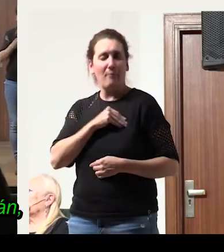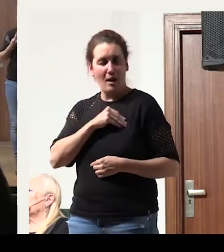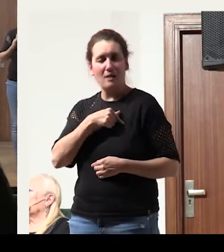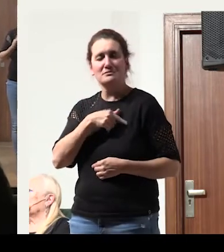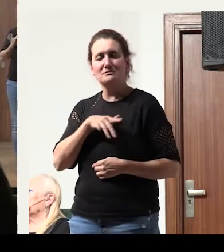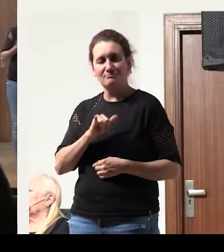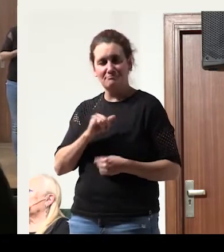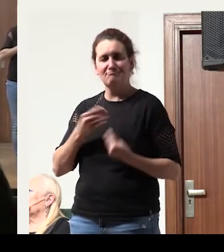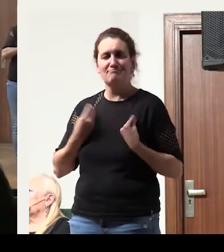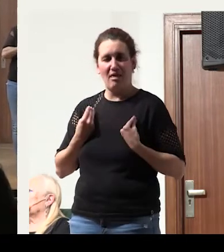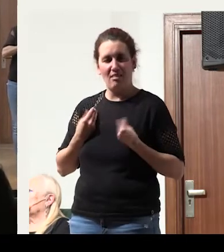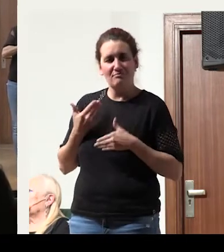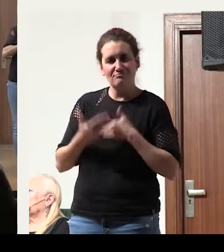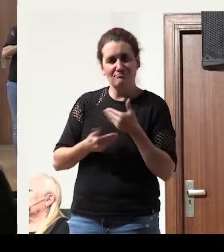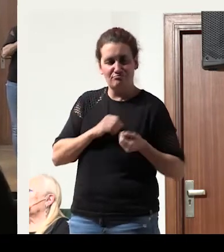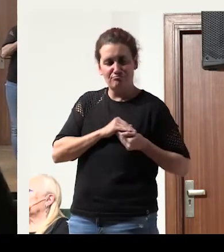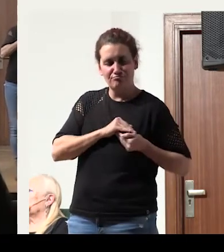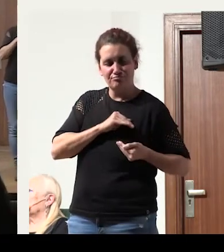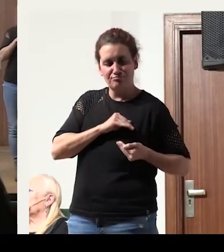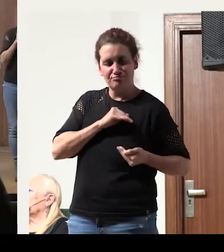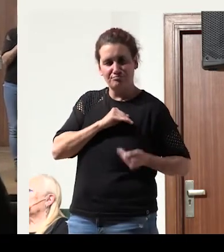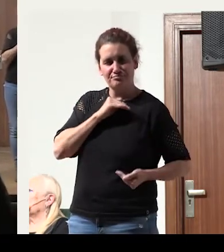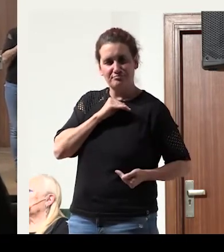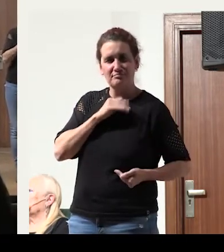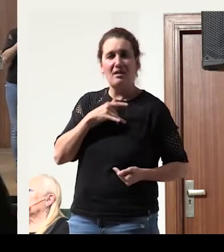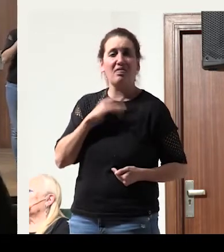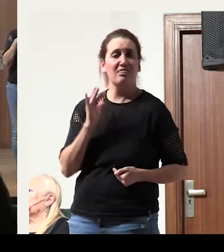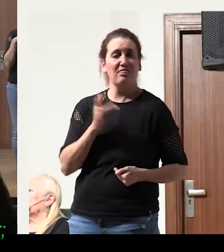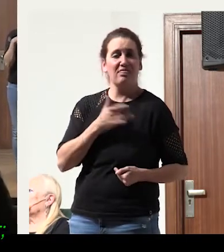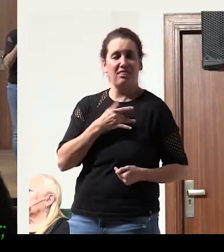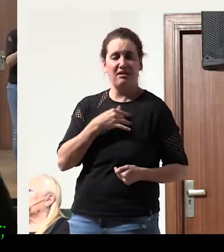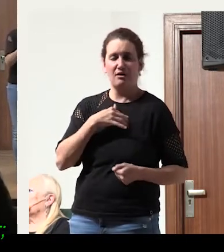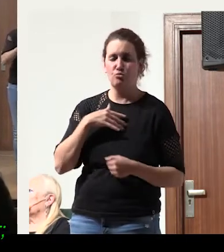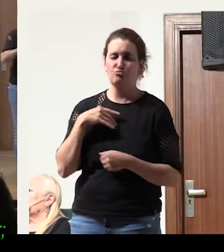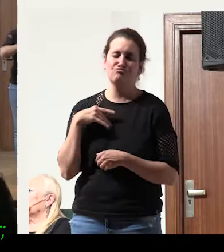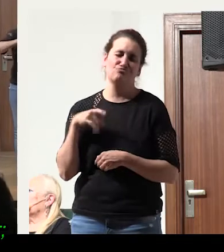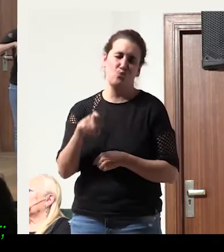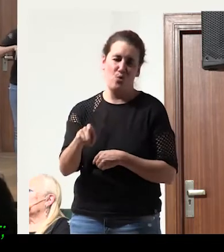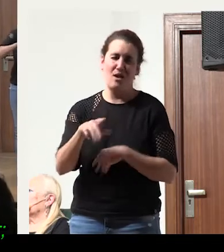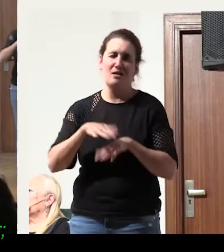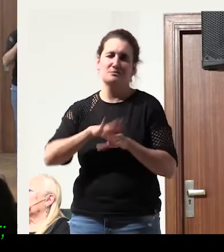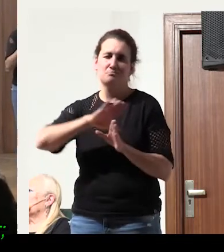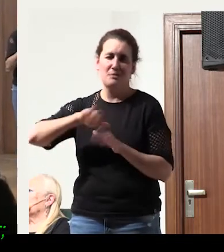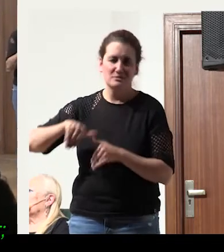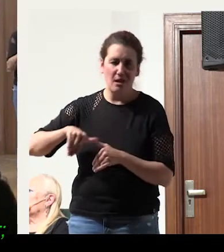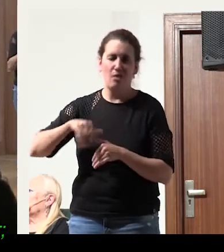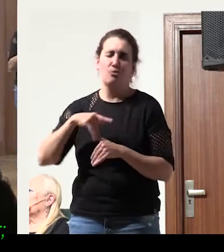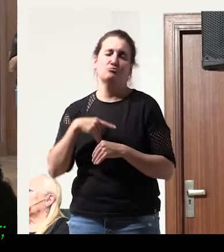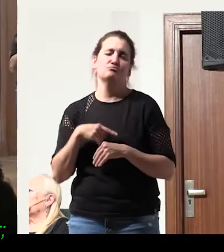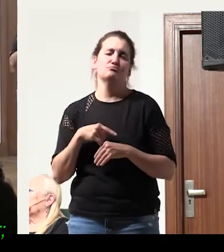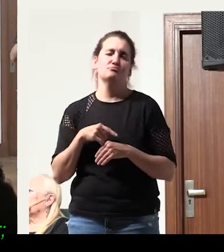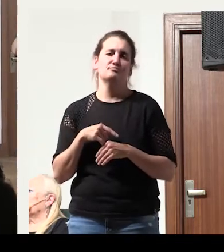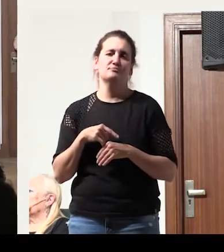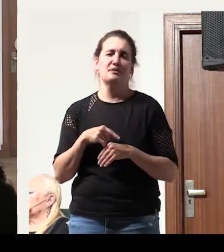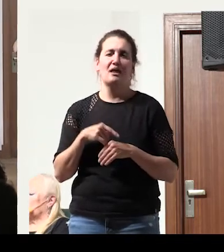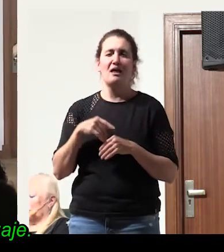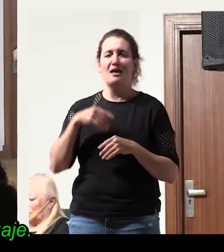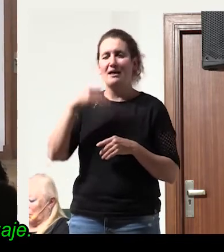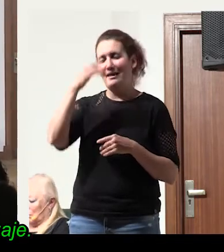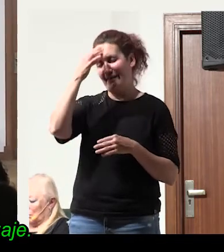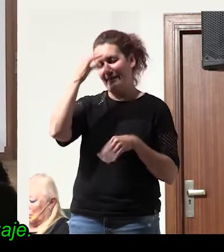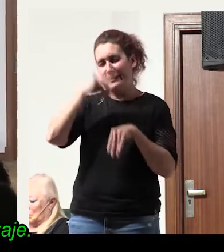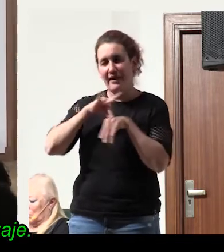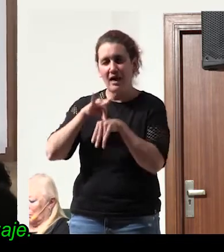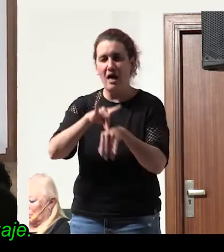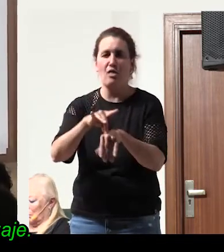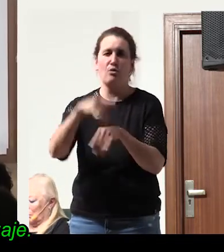amontonadas, centinelas crueles del pasado y del presente. Las hago mías, guiada por el anhelo de vivir.